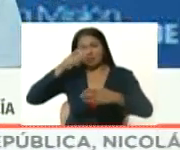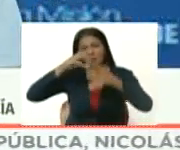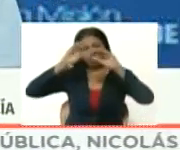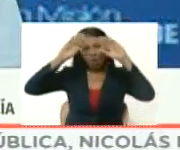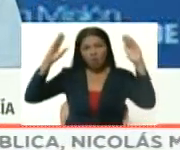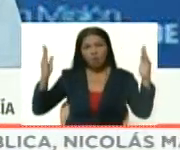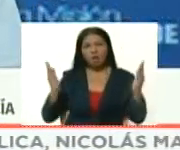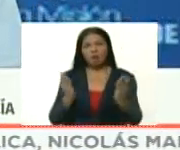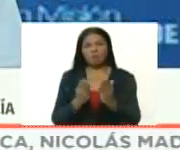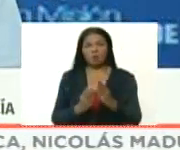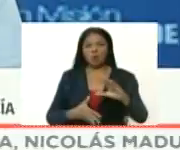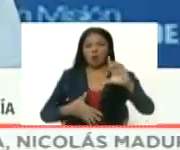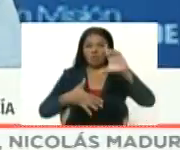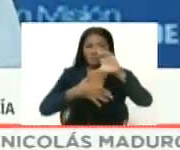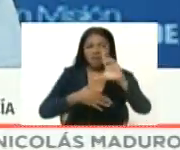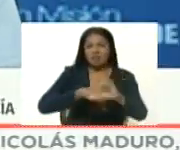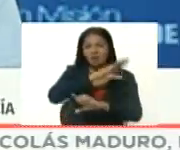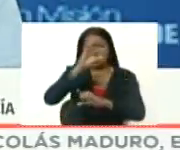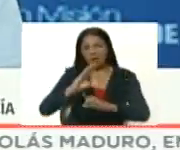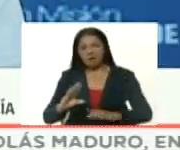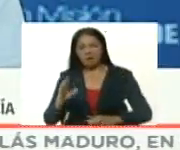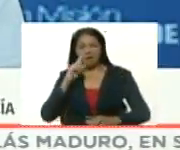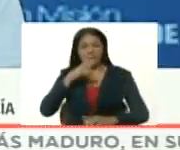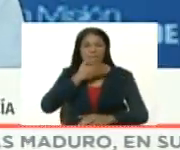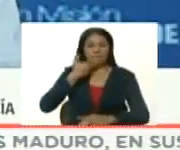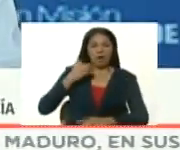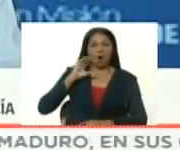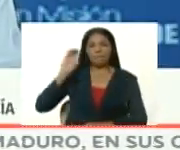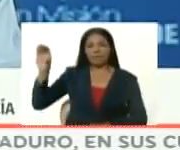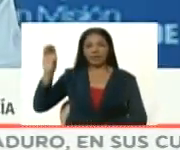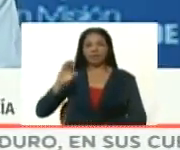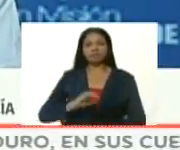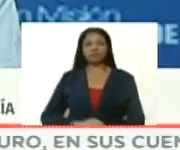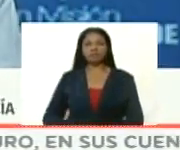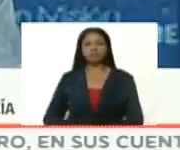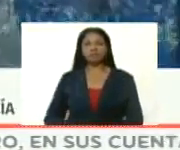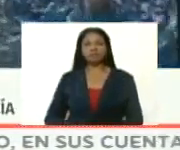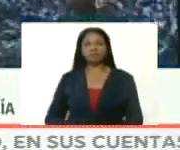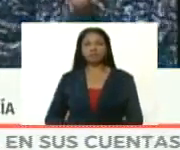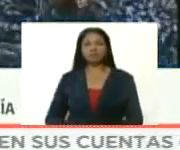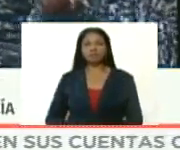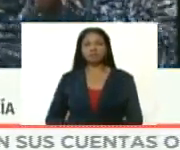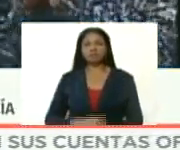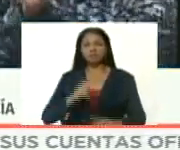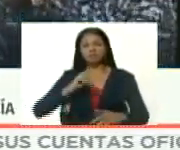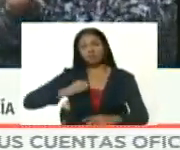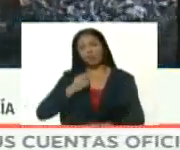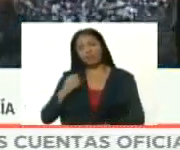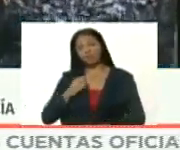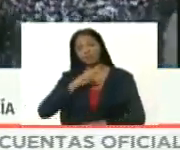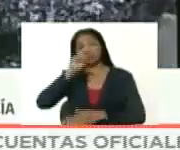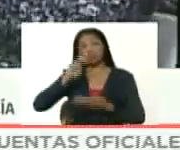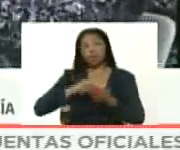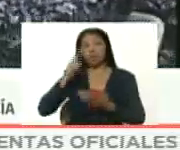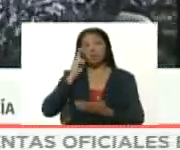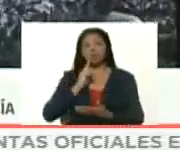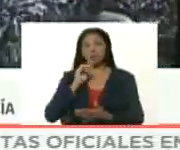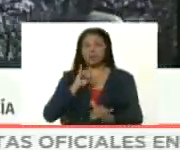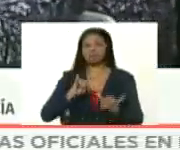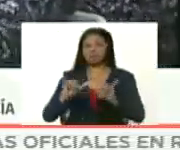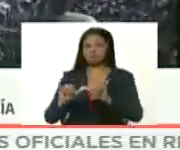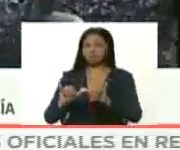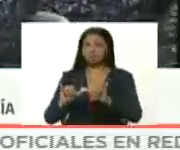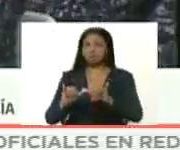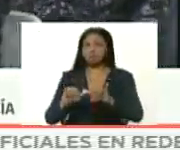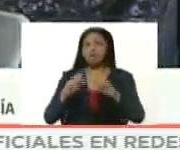y el Caribe. Lo vamos a lograr, lo vamos a lograr. Y la Policía Nacional Bolivariana es